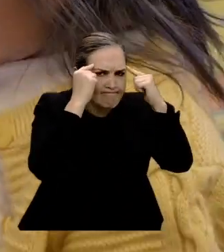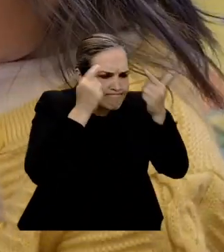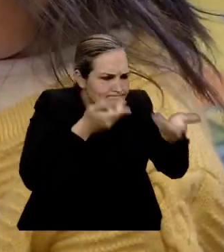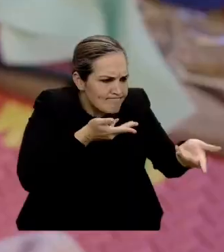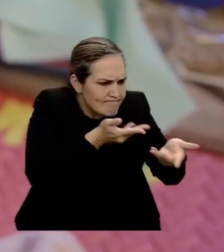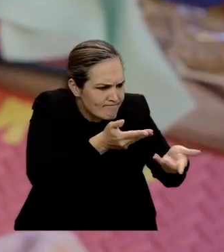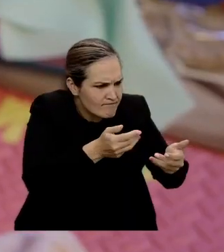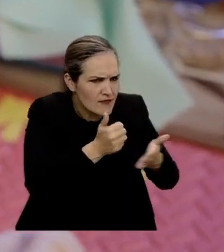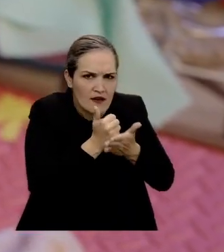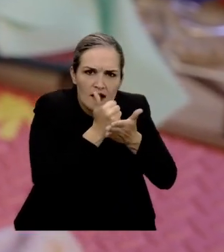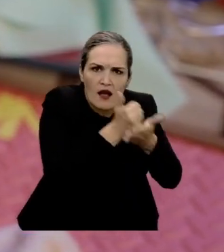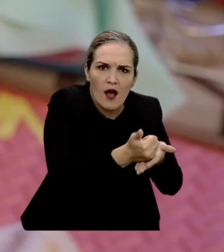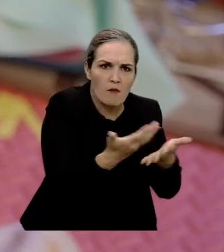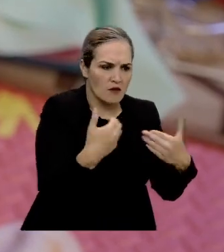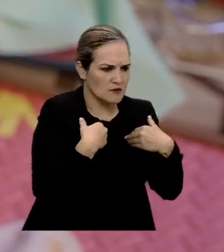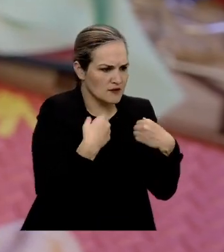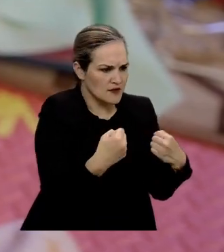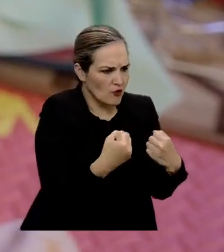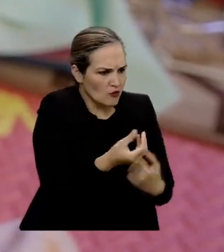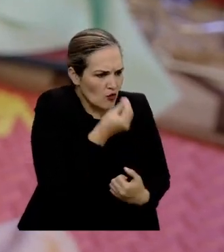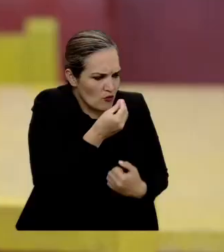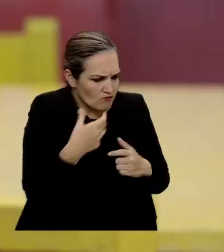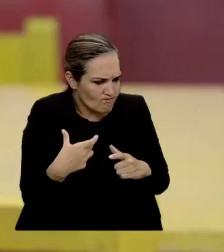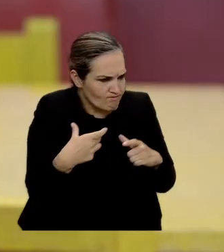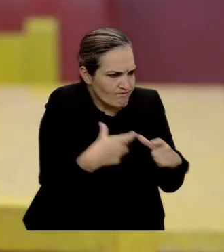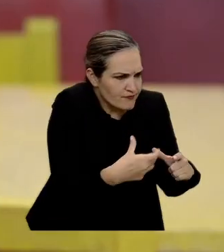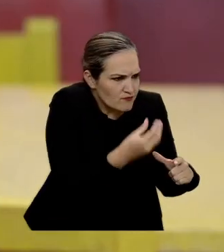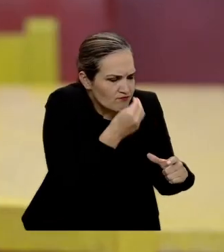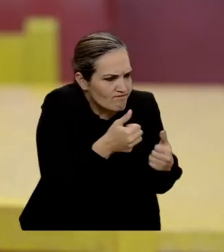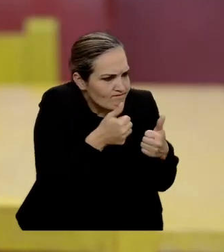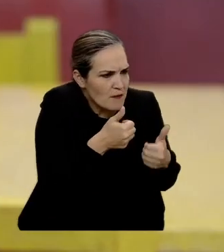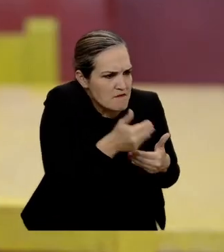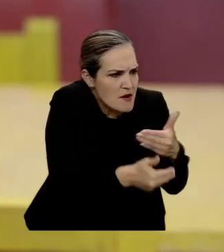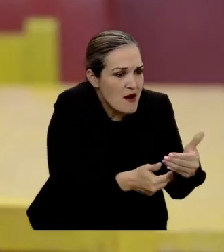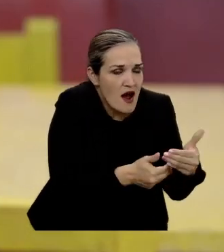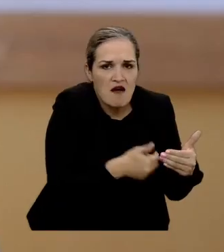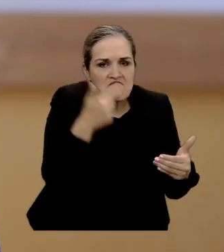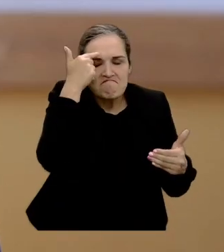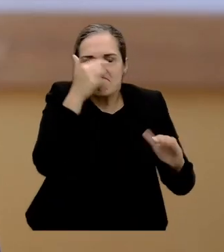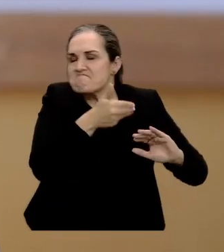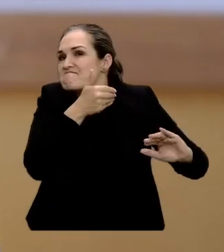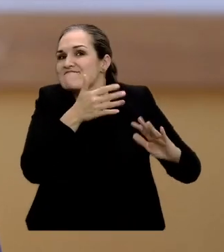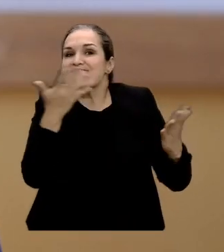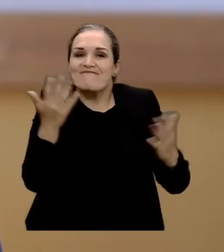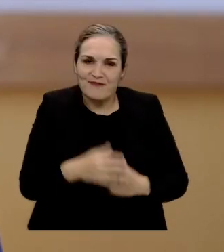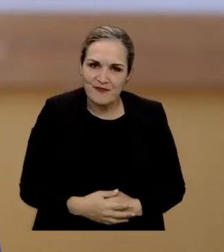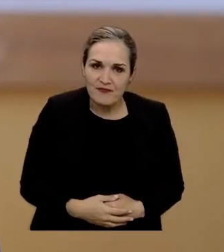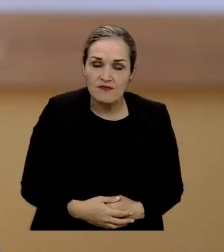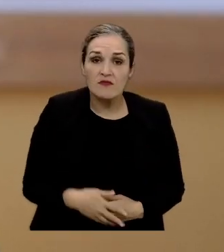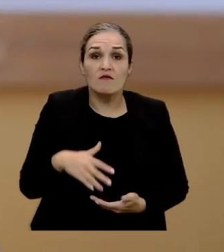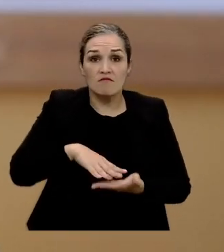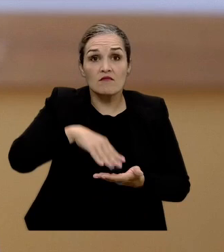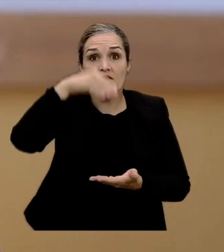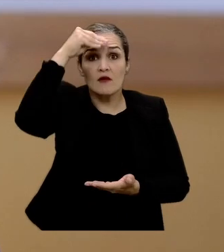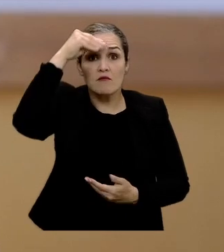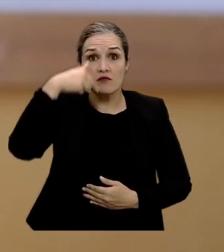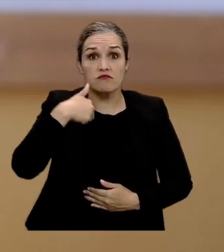intelectualmente, cómo le podemos ayudar, su salud, su alimentación, todo eso. Pero he aprendido eso,